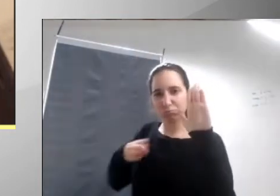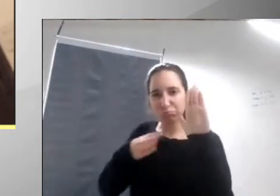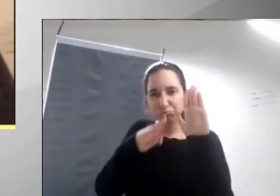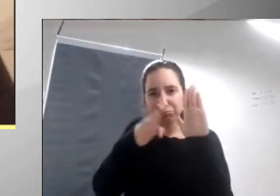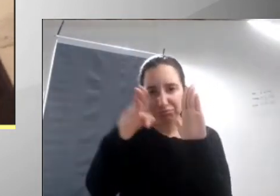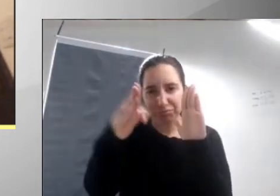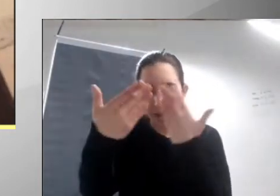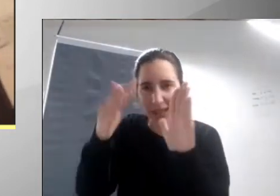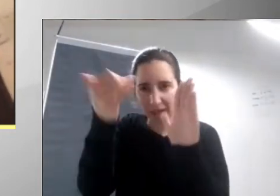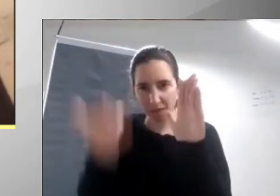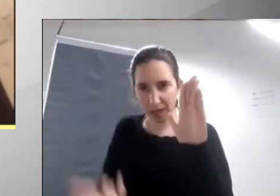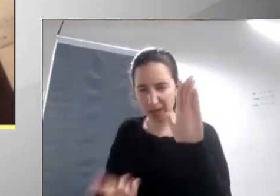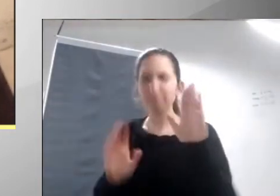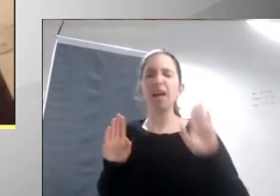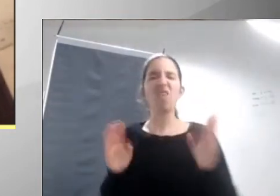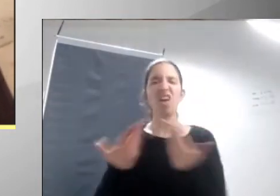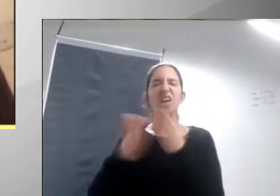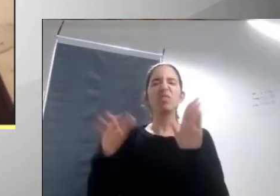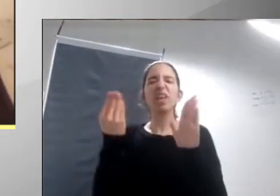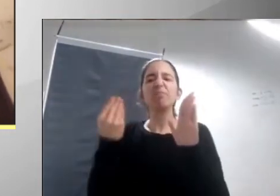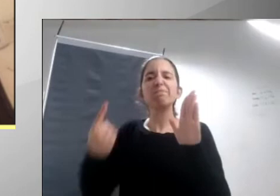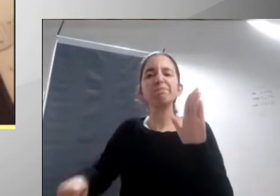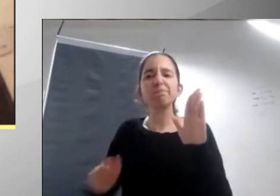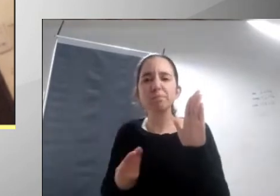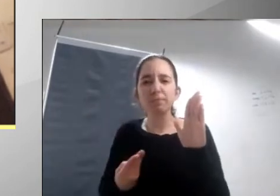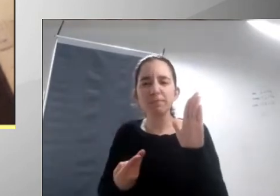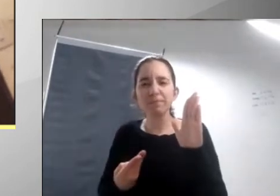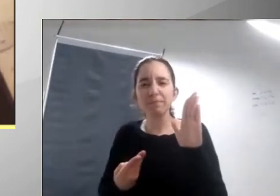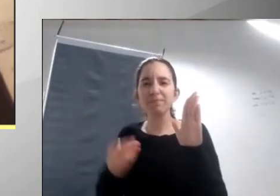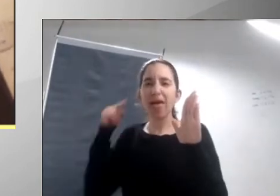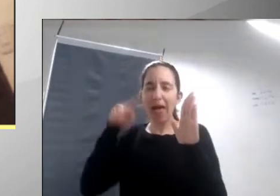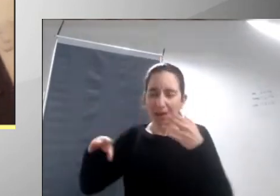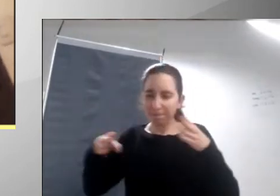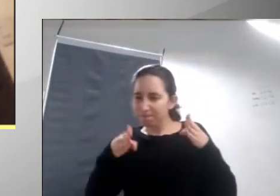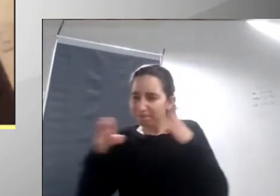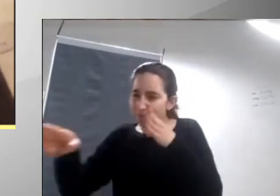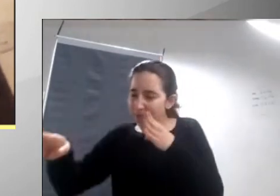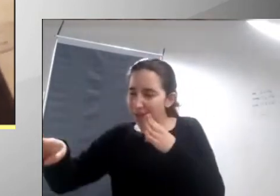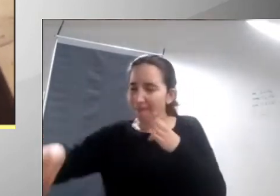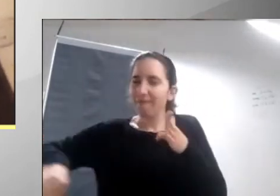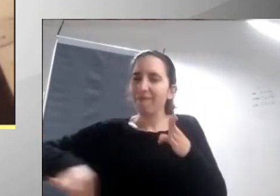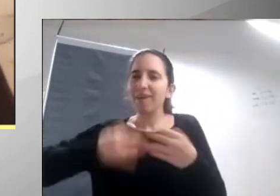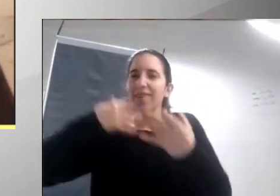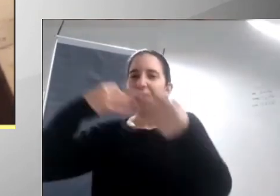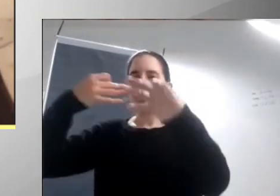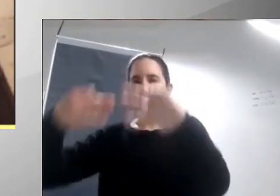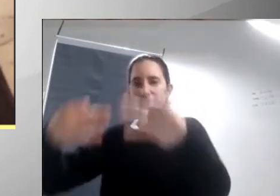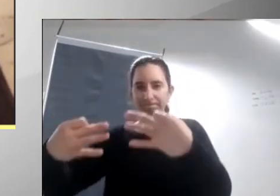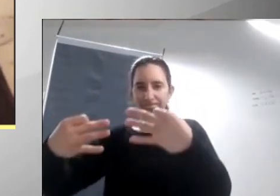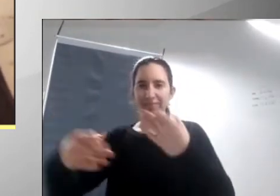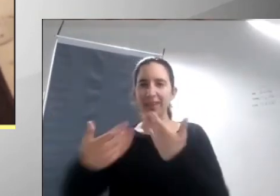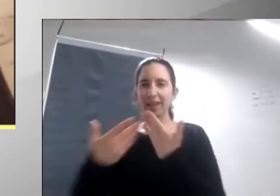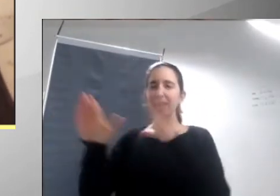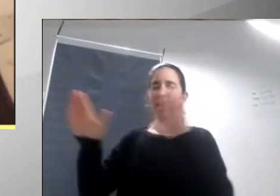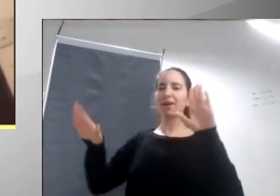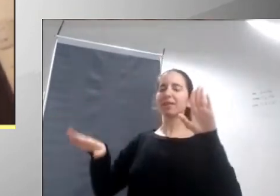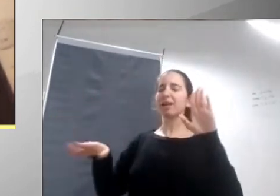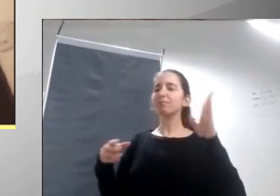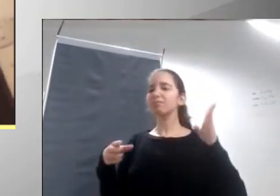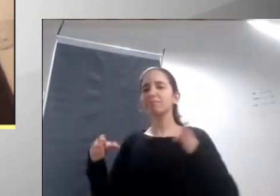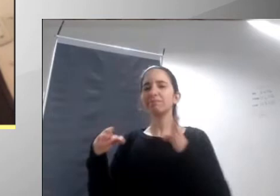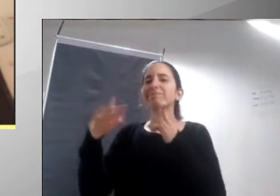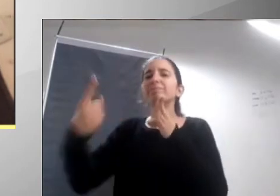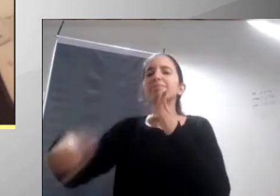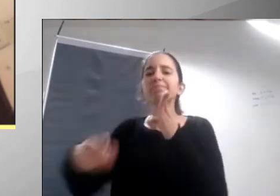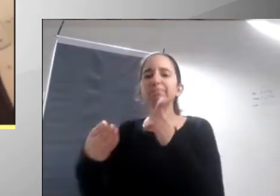cuando estamos hablando de una vida digna. La libertad para no puede ser para